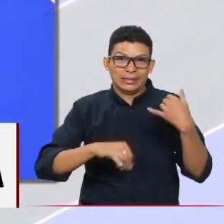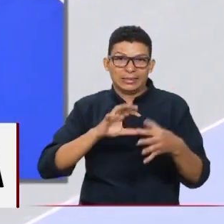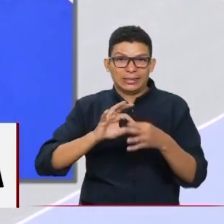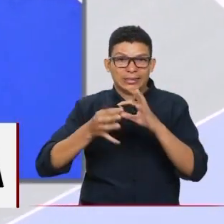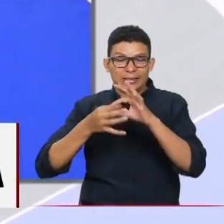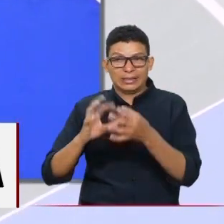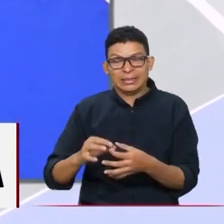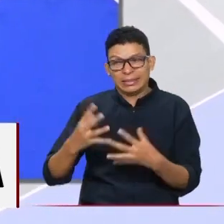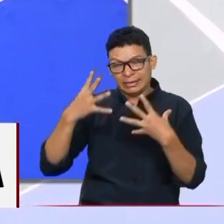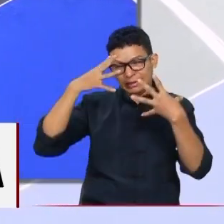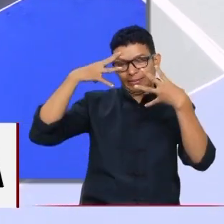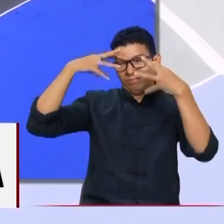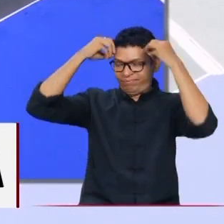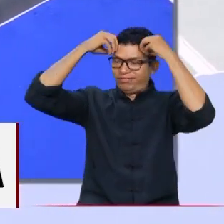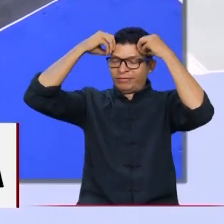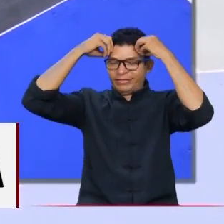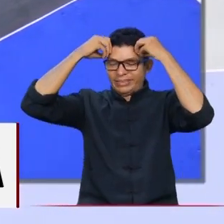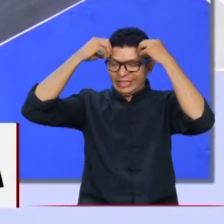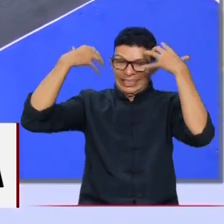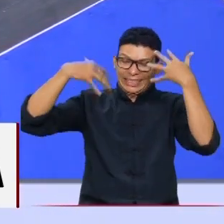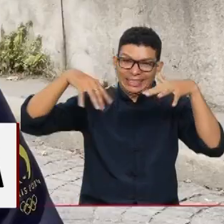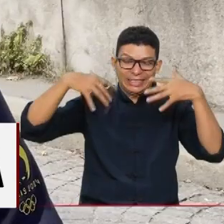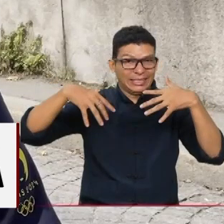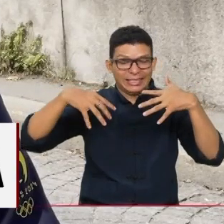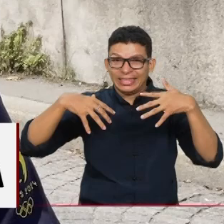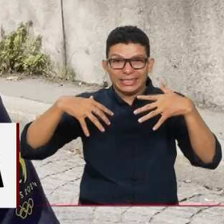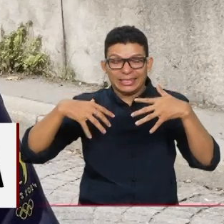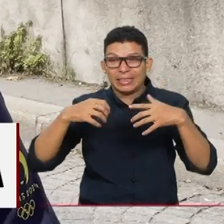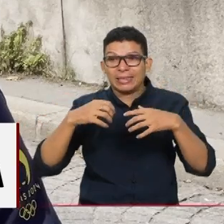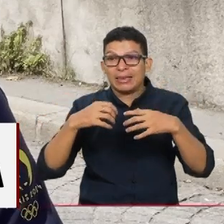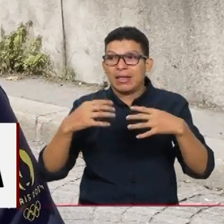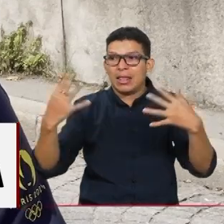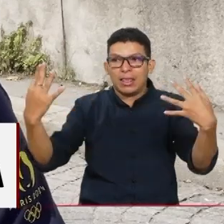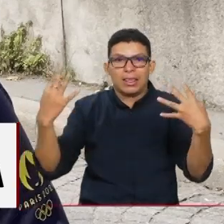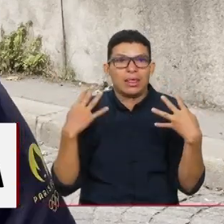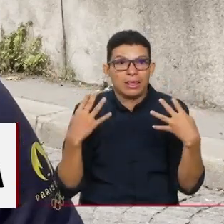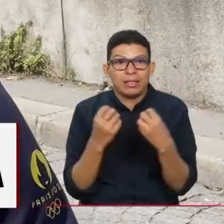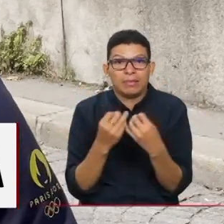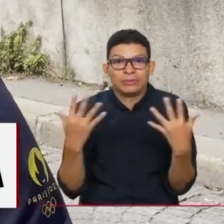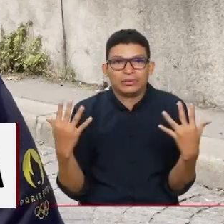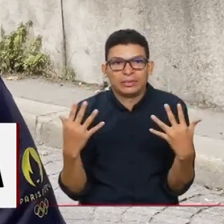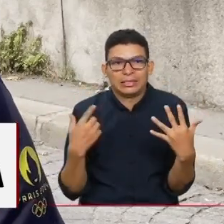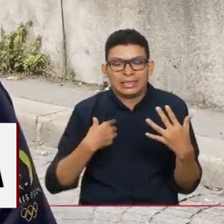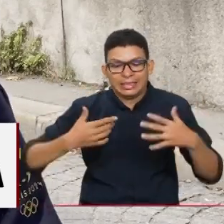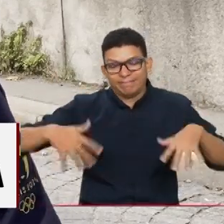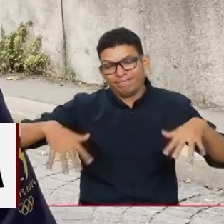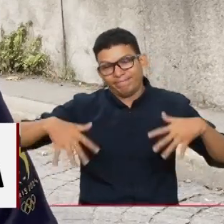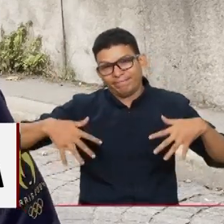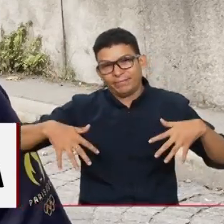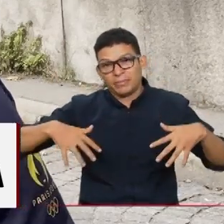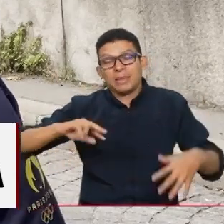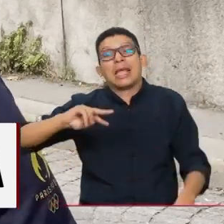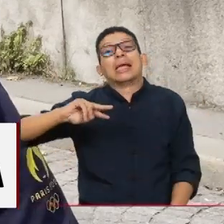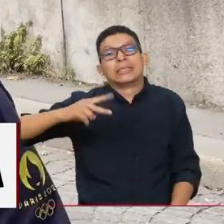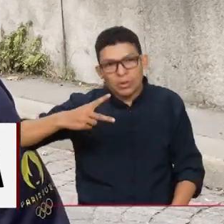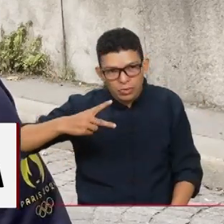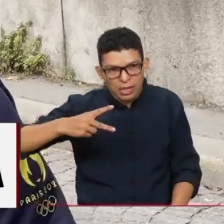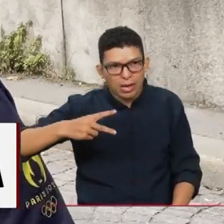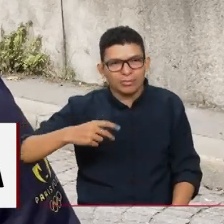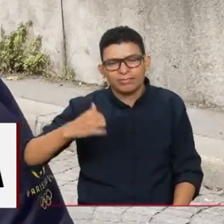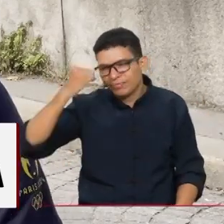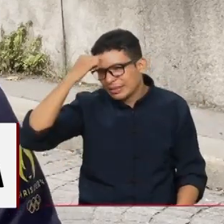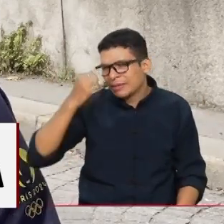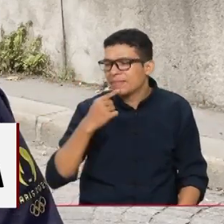eso como que vino a mi mente. Nada, mucho público también aquí y bueno, me dejé llevar más de los nervios. Y en la segunda mi entrenador me